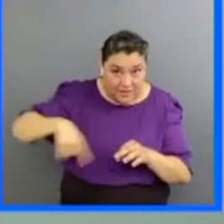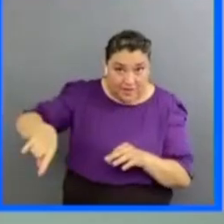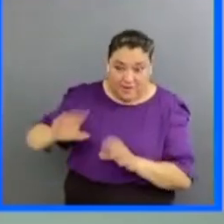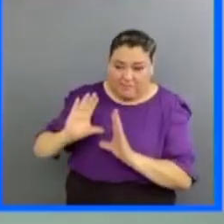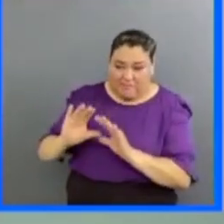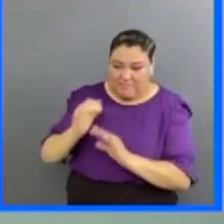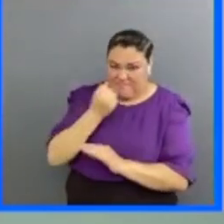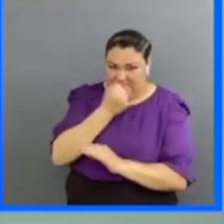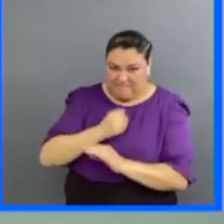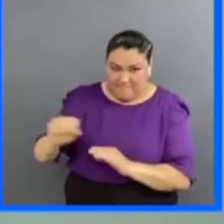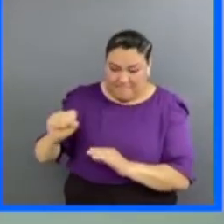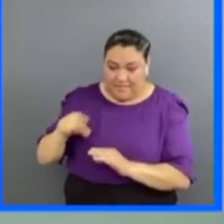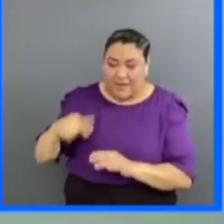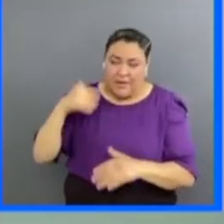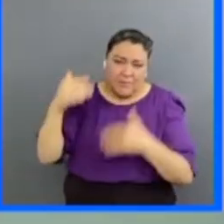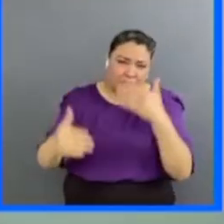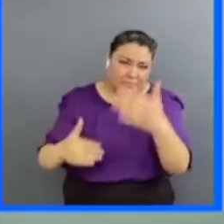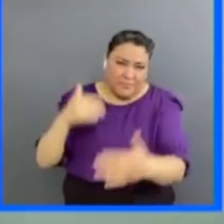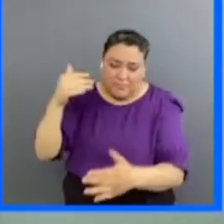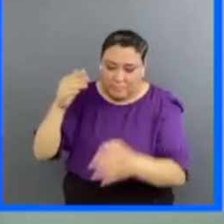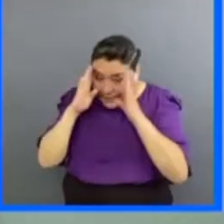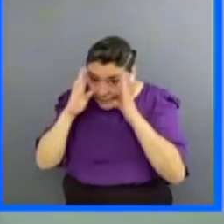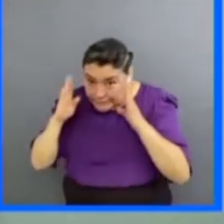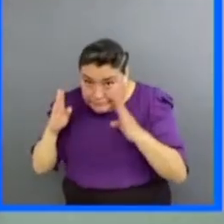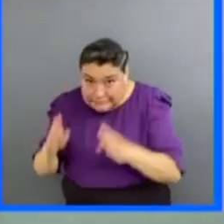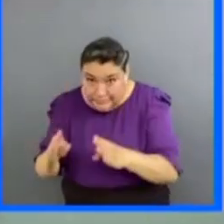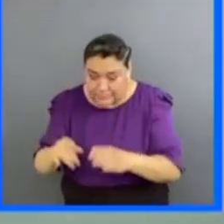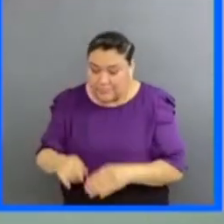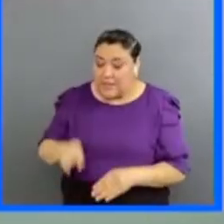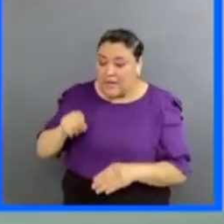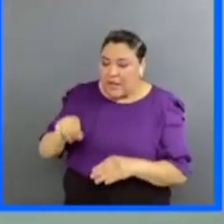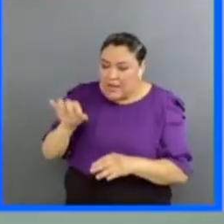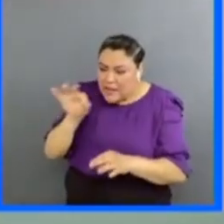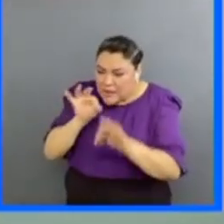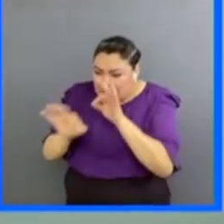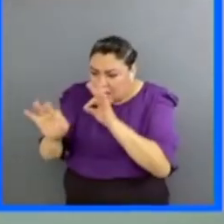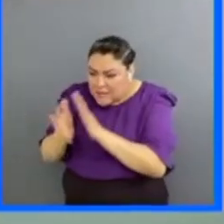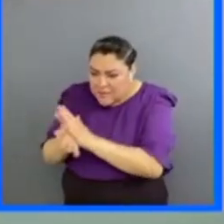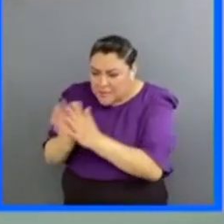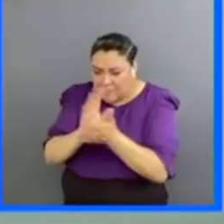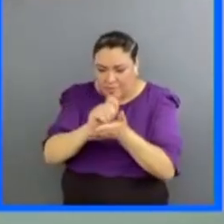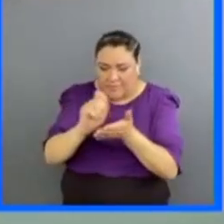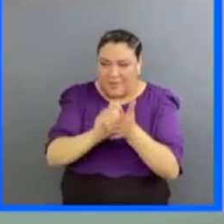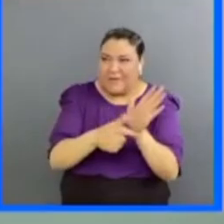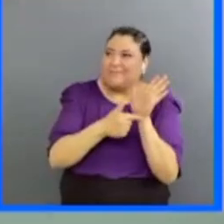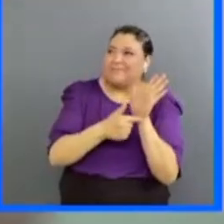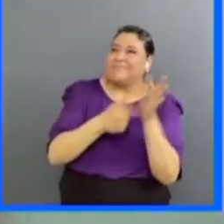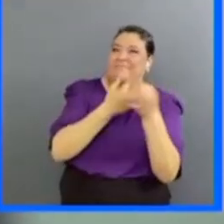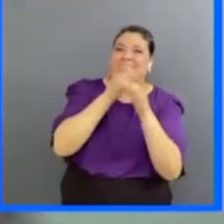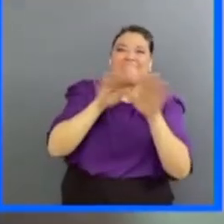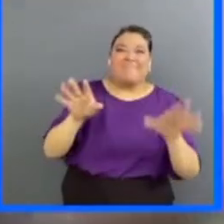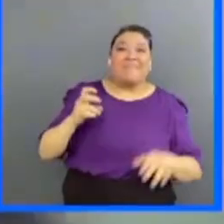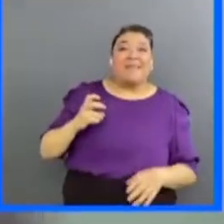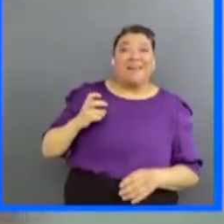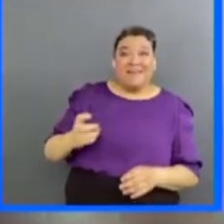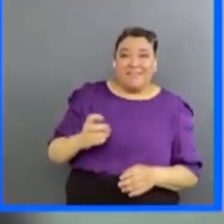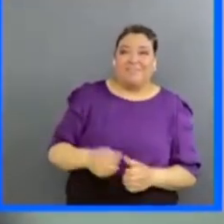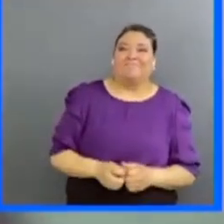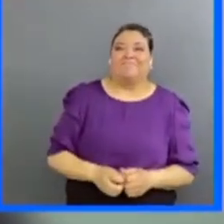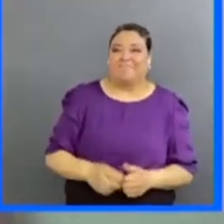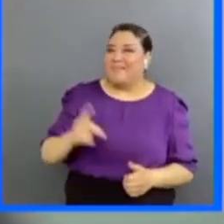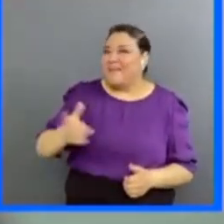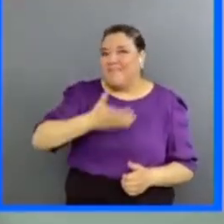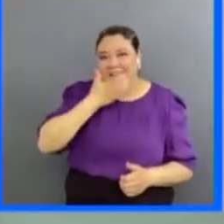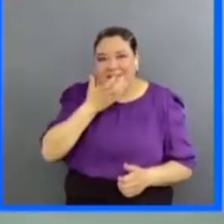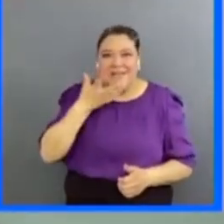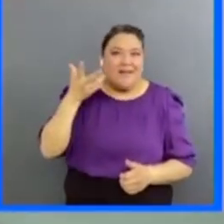el tiempo solo para eso, para que realmente entonces se conozcan las decisiones de la Corte, de manera sistemática, clara, a través